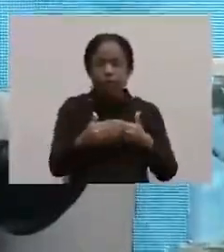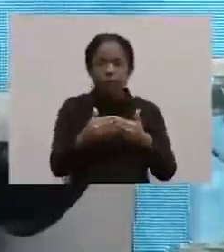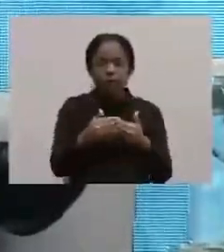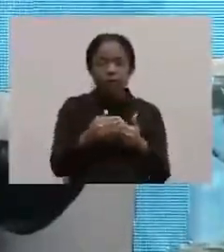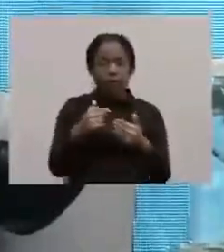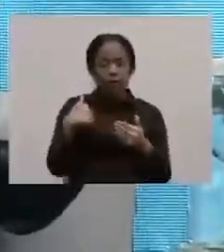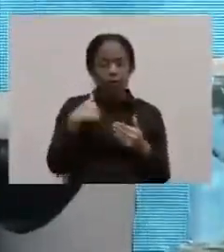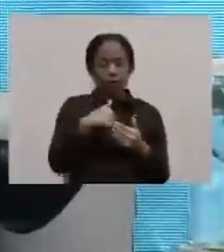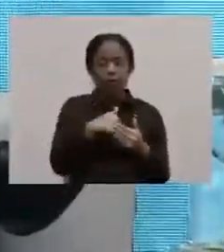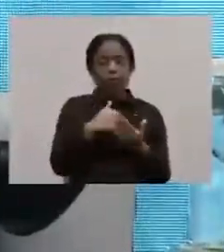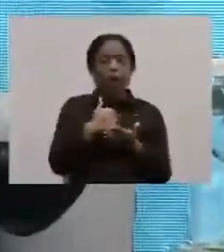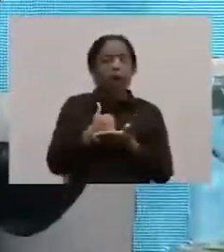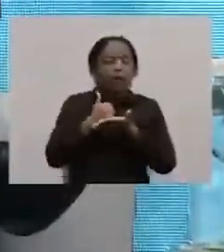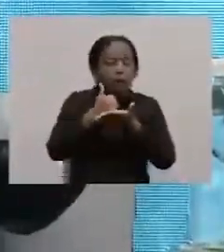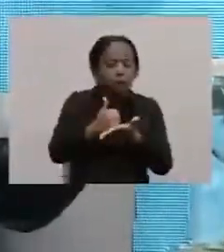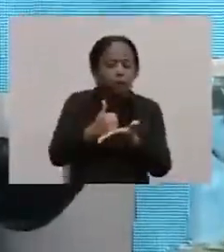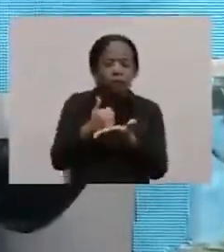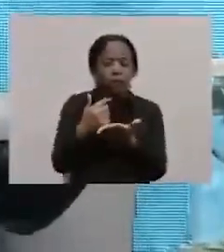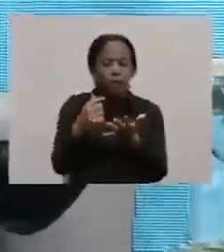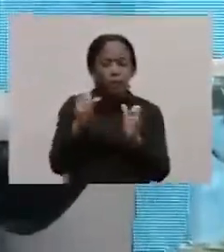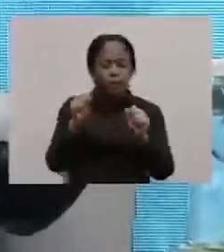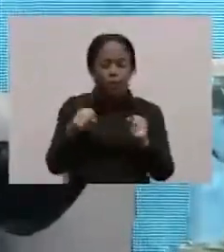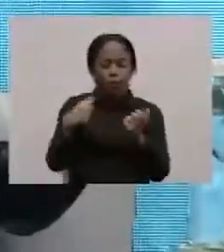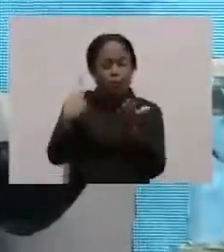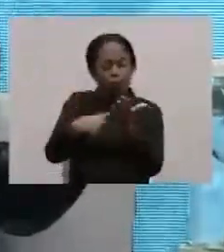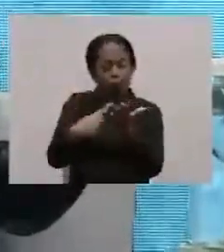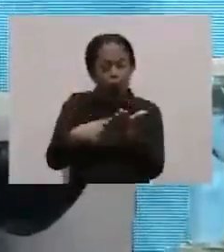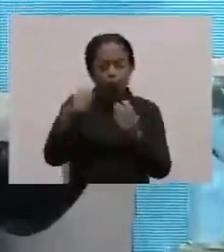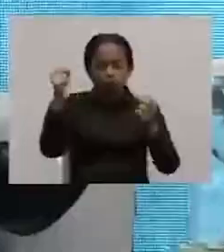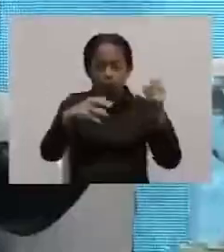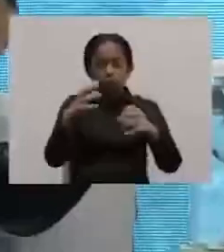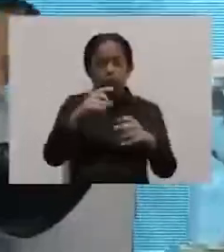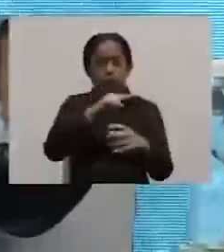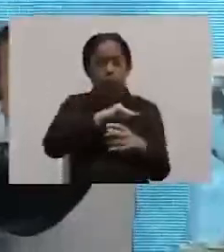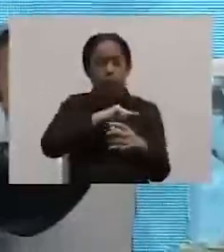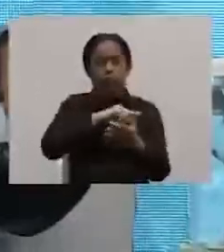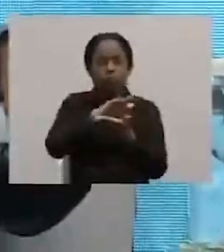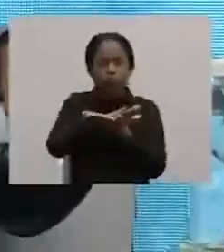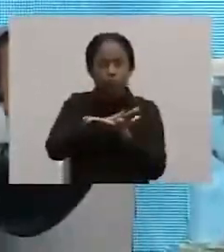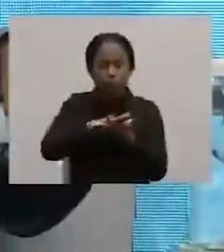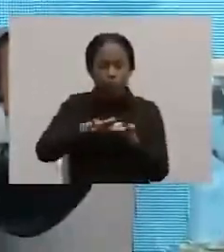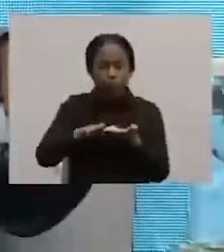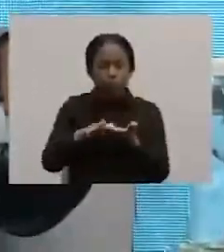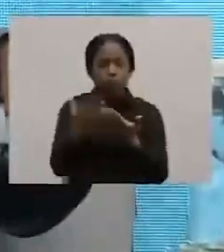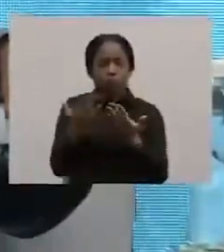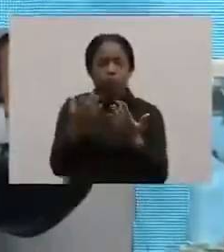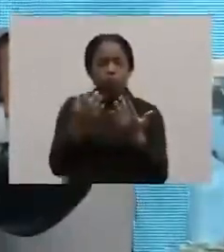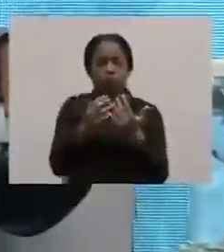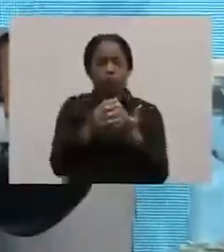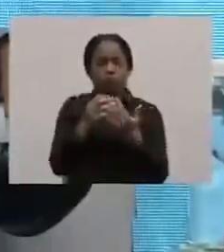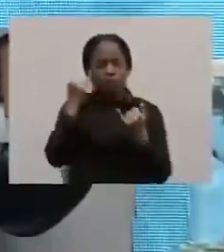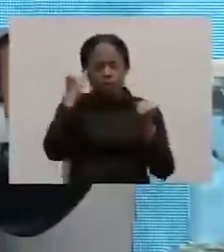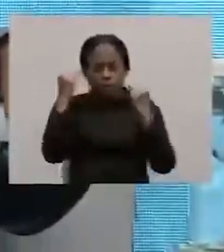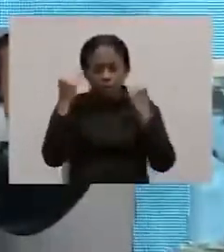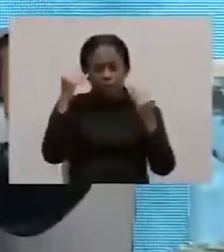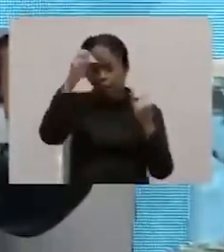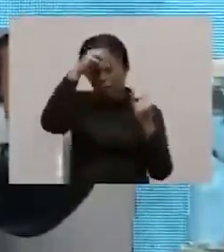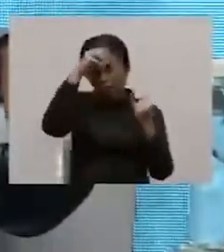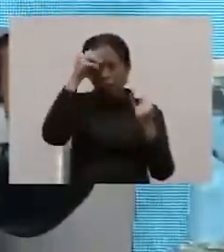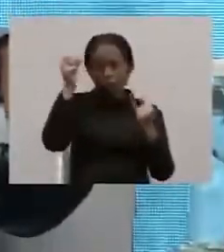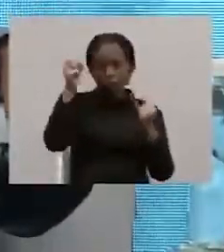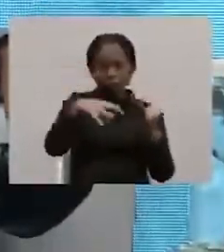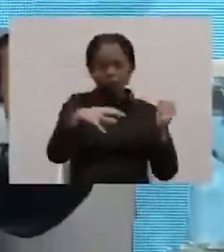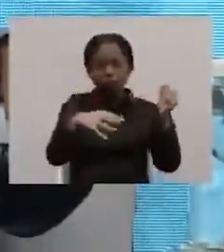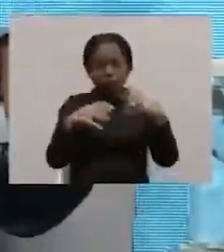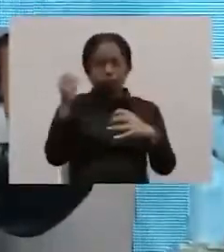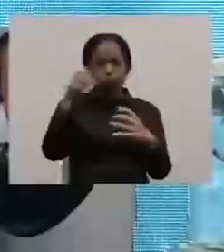genere un debate con altura, un debate con conciencia, un debate con ideas.